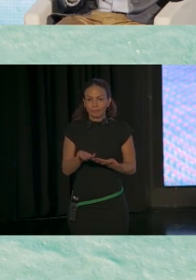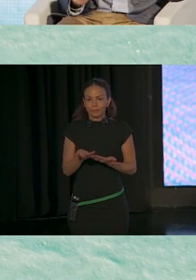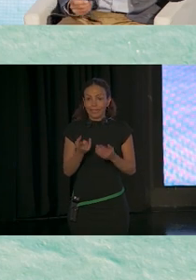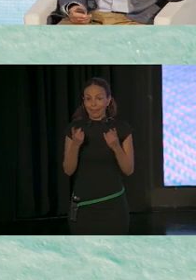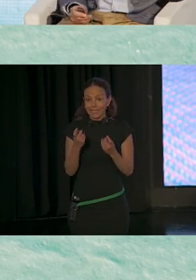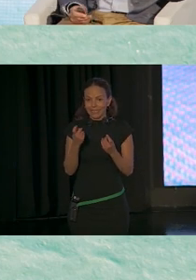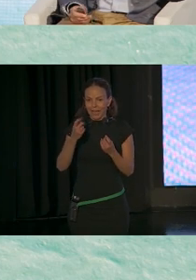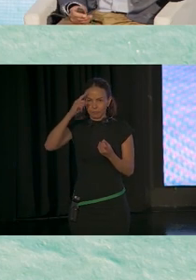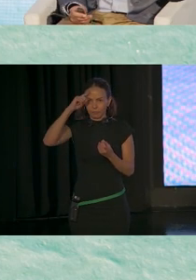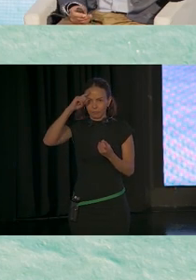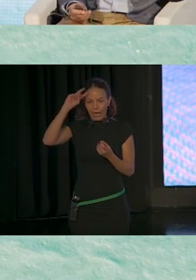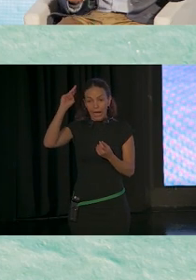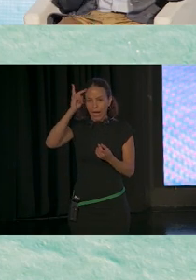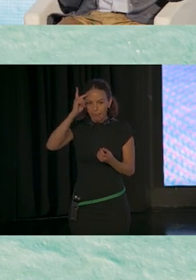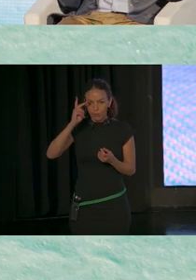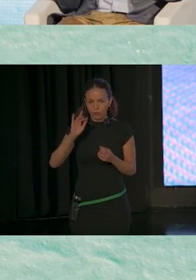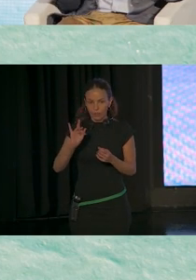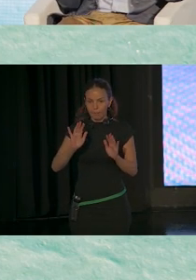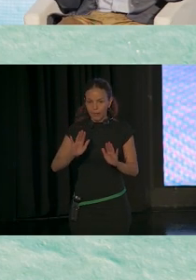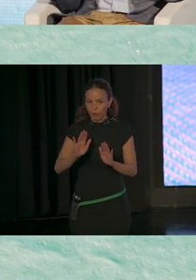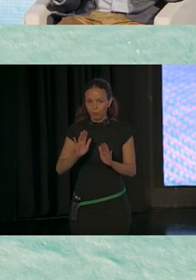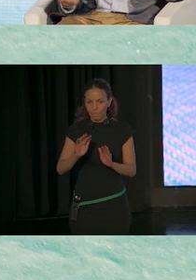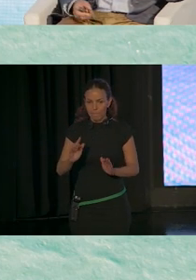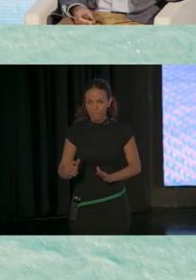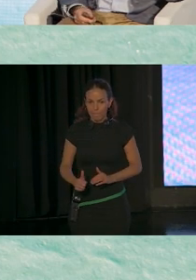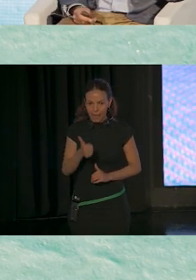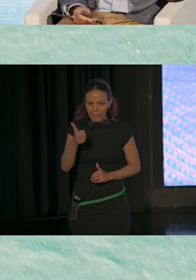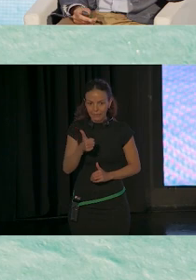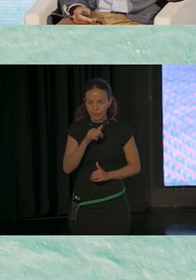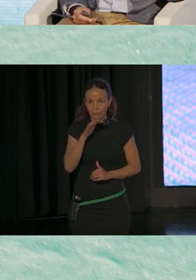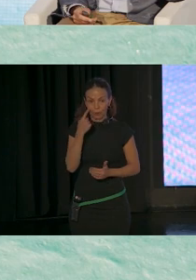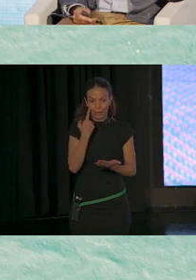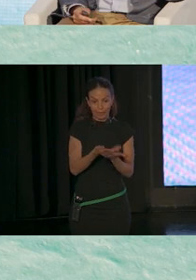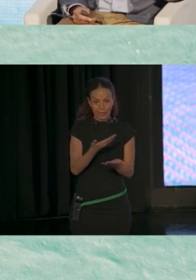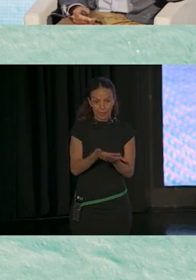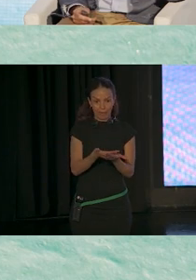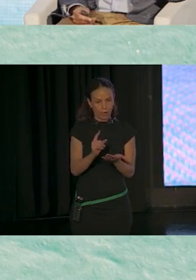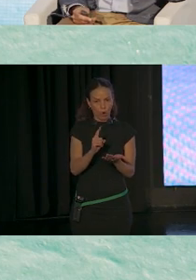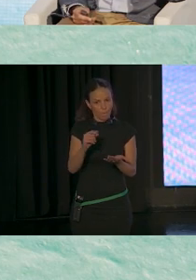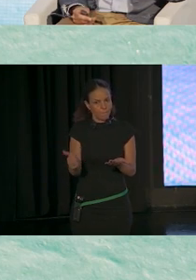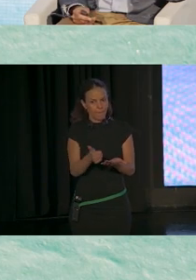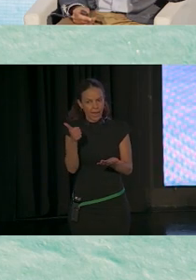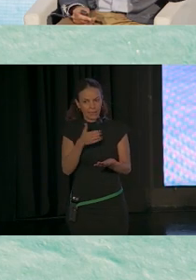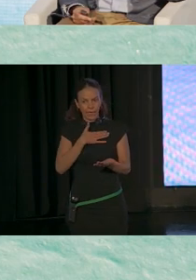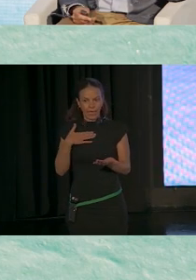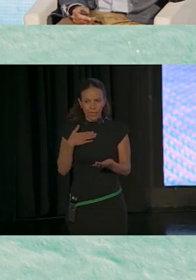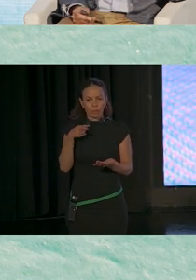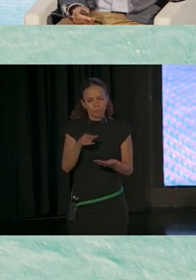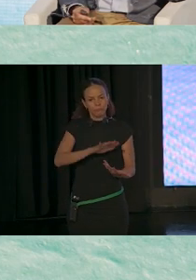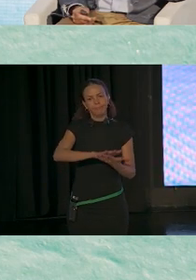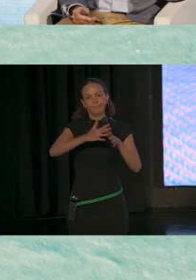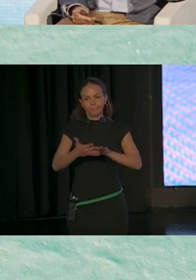cambio de mentalidad. Si vamos más allá de lo que aportan las evidencias y queremos realmente implantar esto y